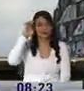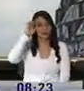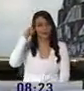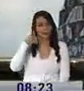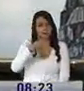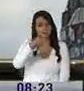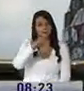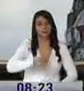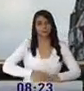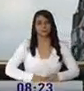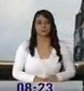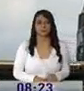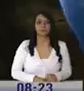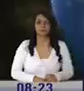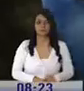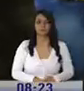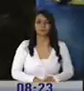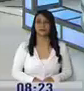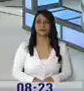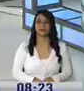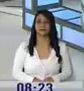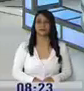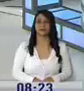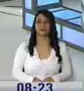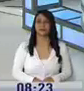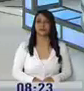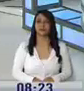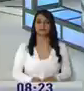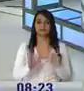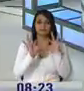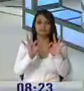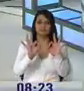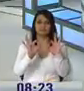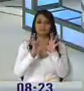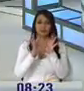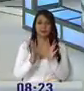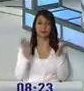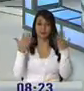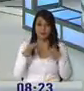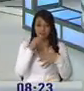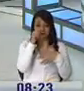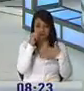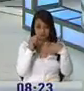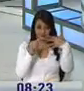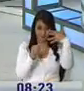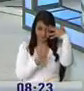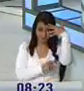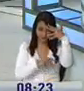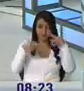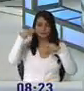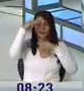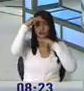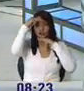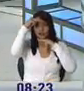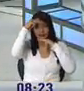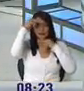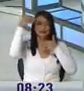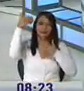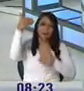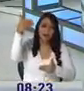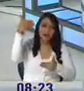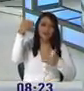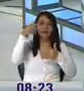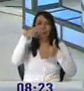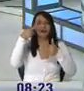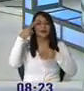informó Alison Corral muy bien mi querida al luego de haber hecho esta ronda y recorrido de las noticias políticas